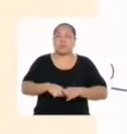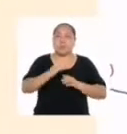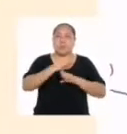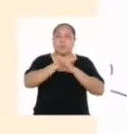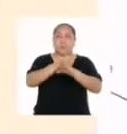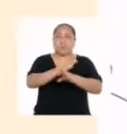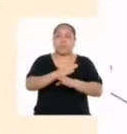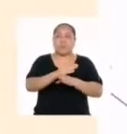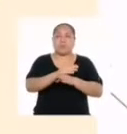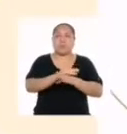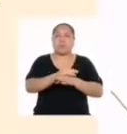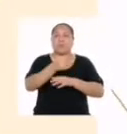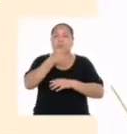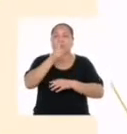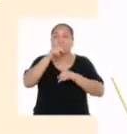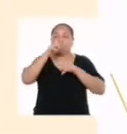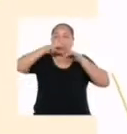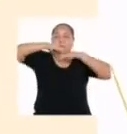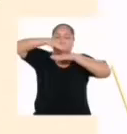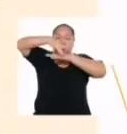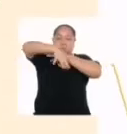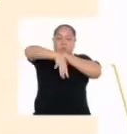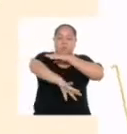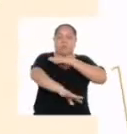suelo ocasionado por las aguas de lluvia.